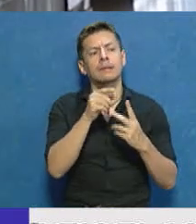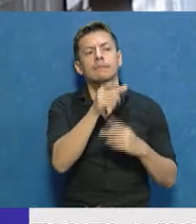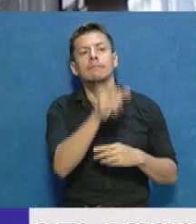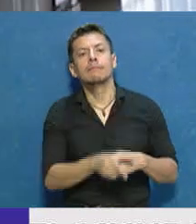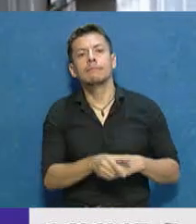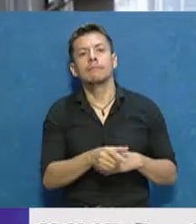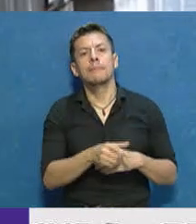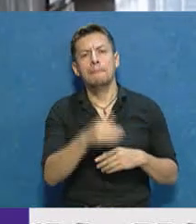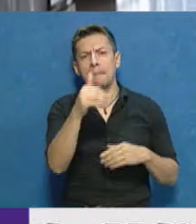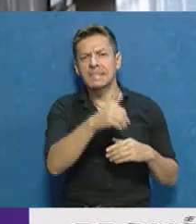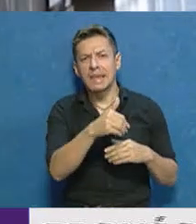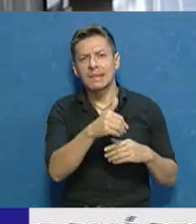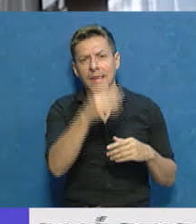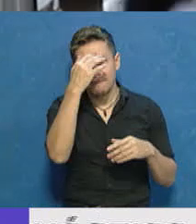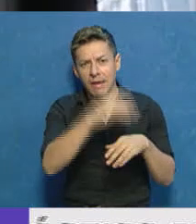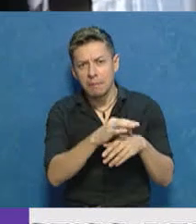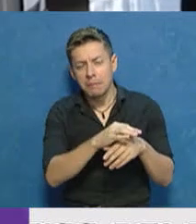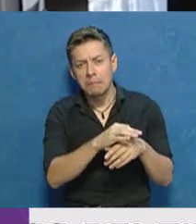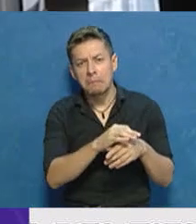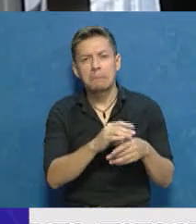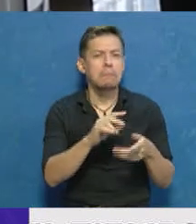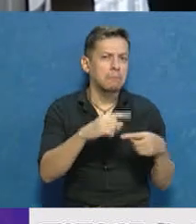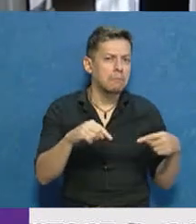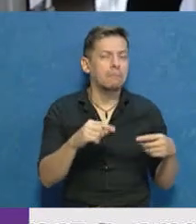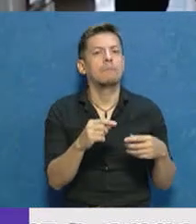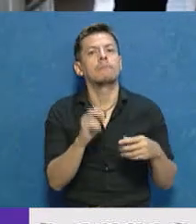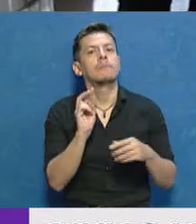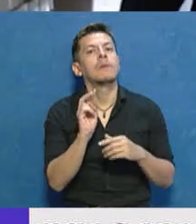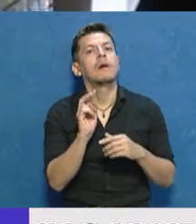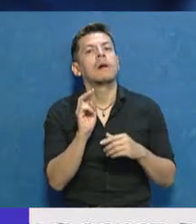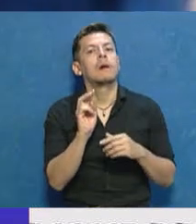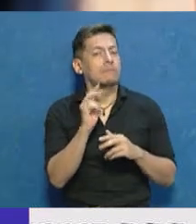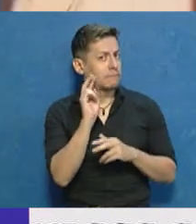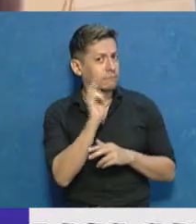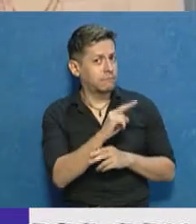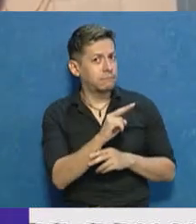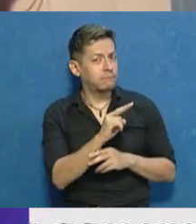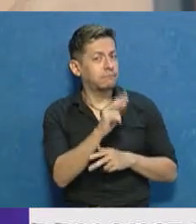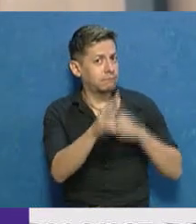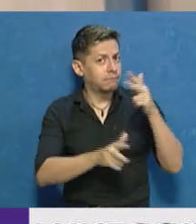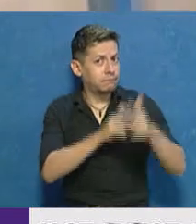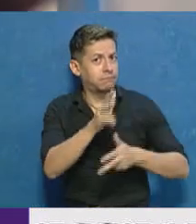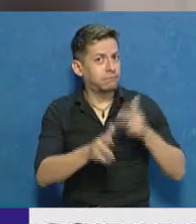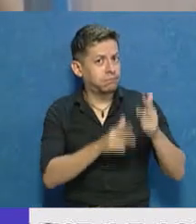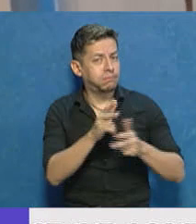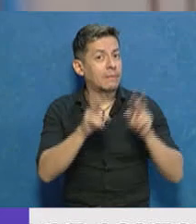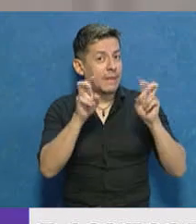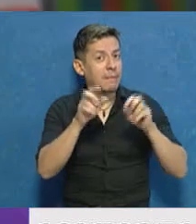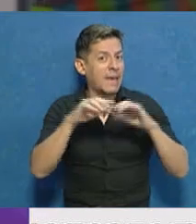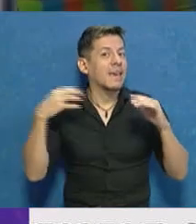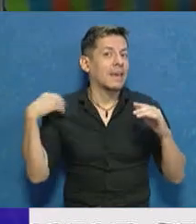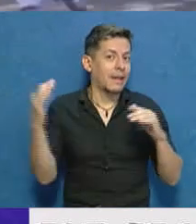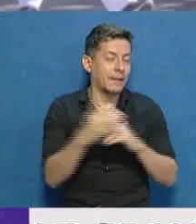paciente. Si te parece, primero que nada, Dani, podemos hablar acerca de este caso en general. También lo que